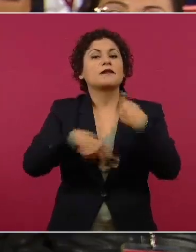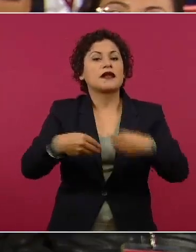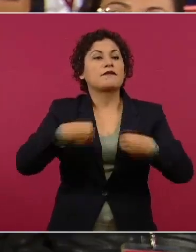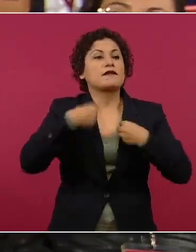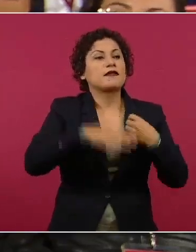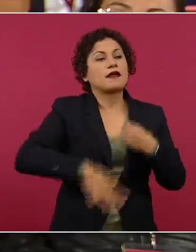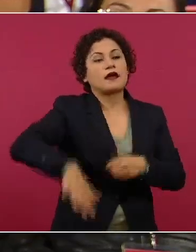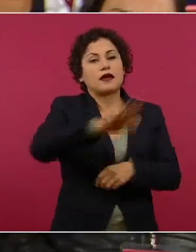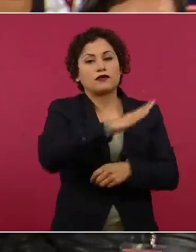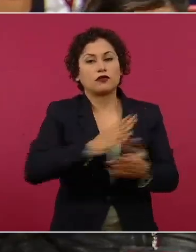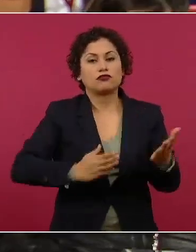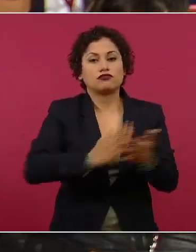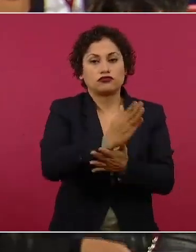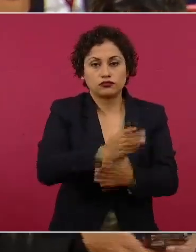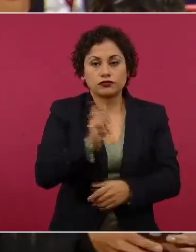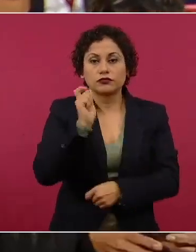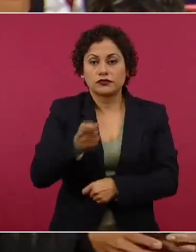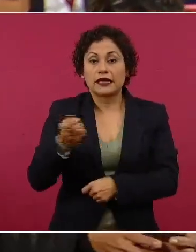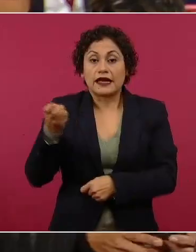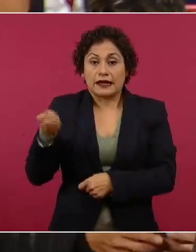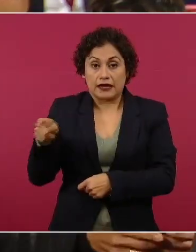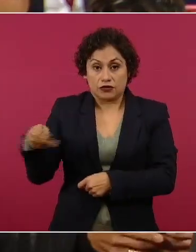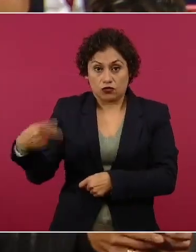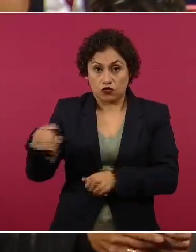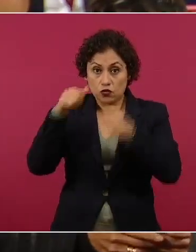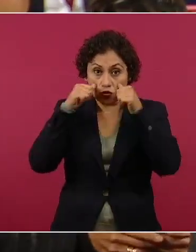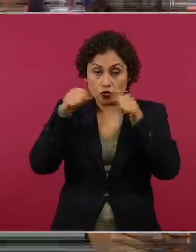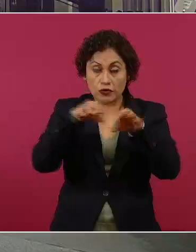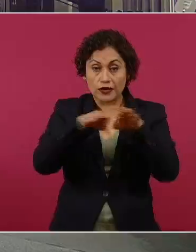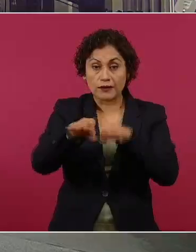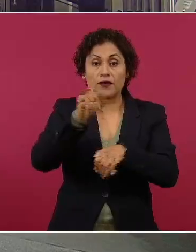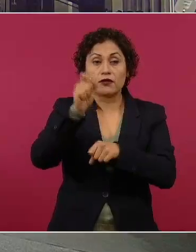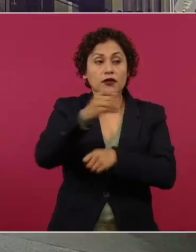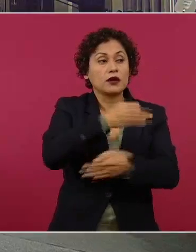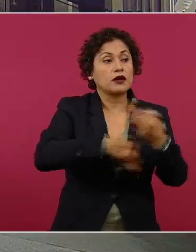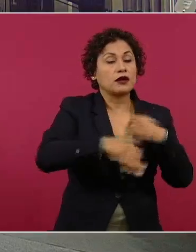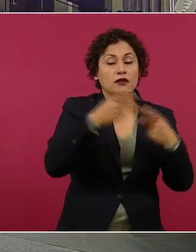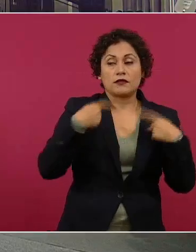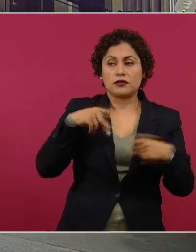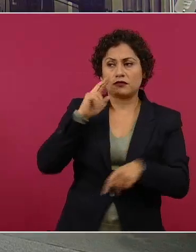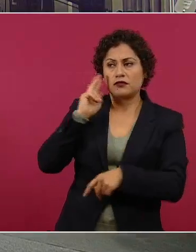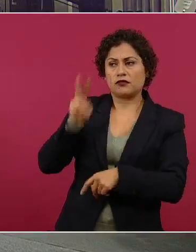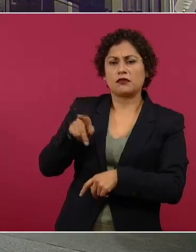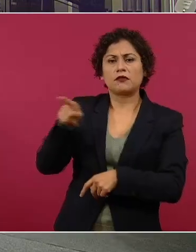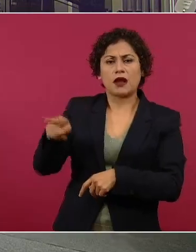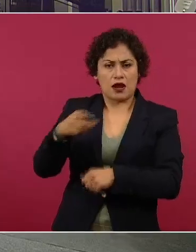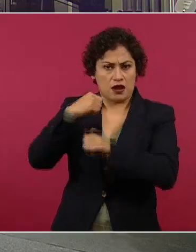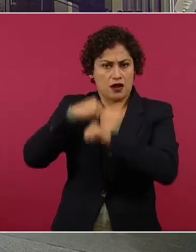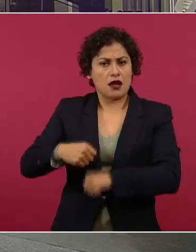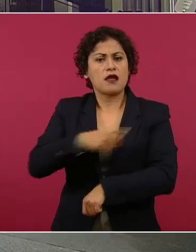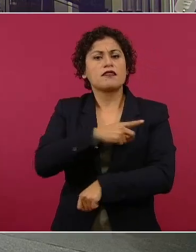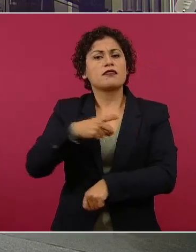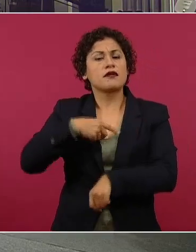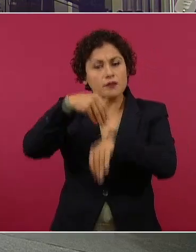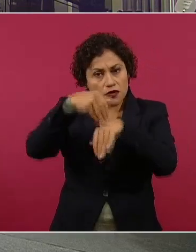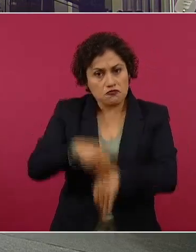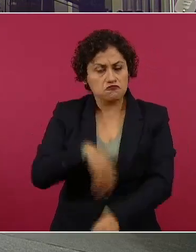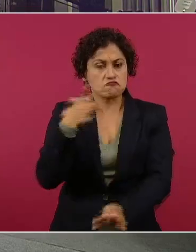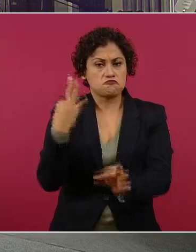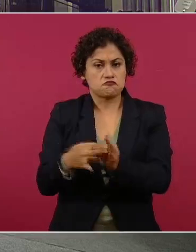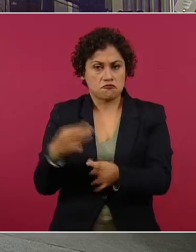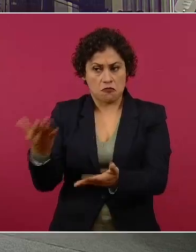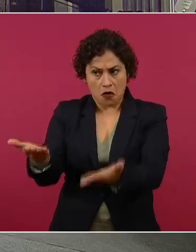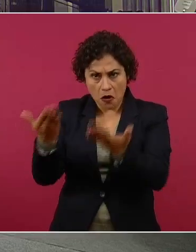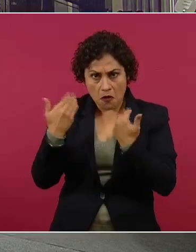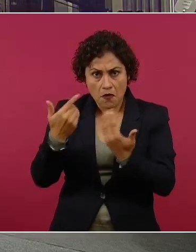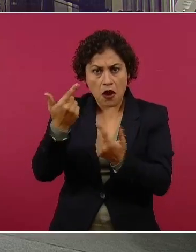su función está directamente enfocada en que bajo los ojos ciudadanos las autoridades cumplan con sus obligaciones, rindan cuentas y que